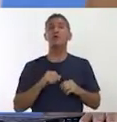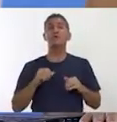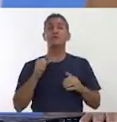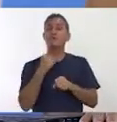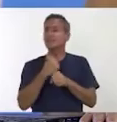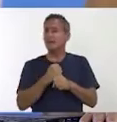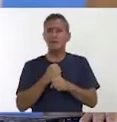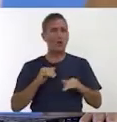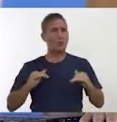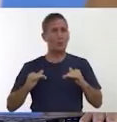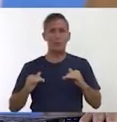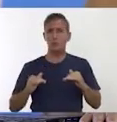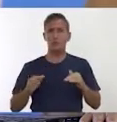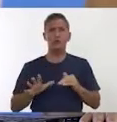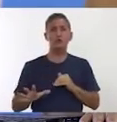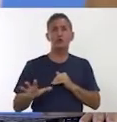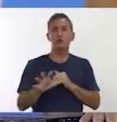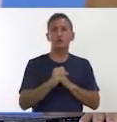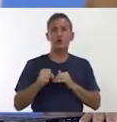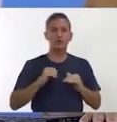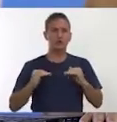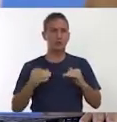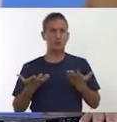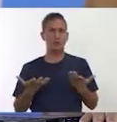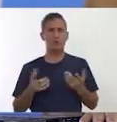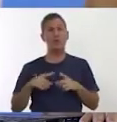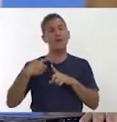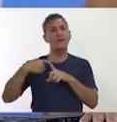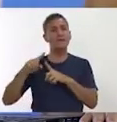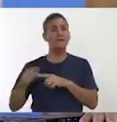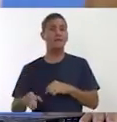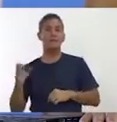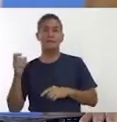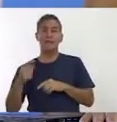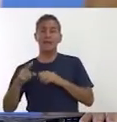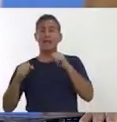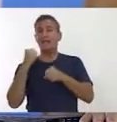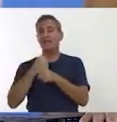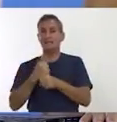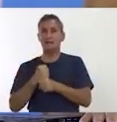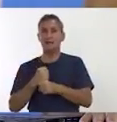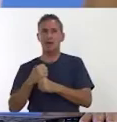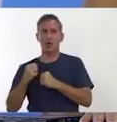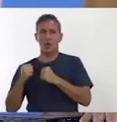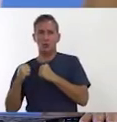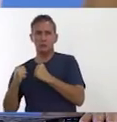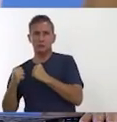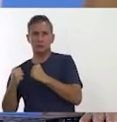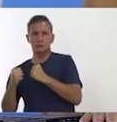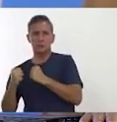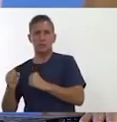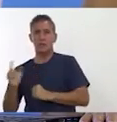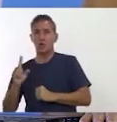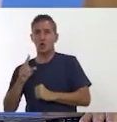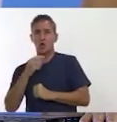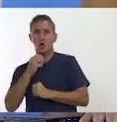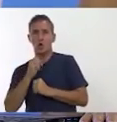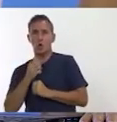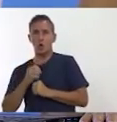trabajo positivo, que es el trabajo que hace que se mueva todo. El trabajo resistente, que es